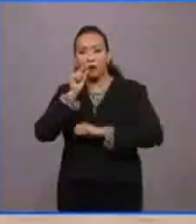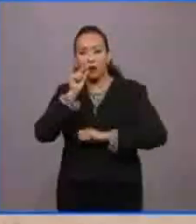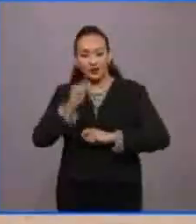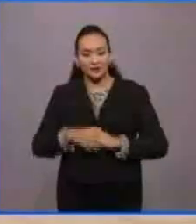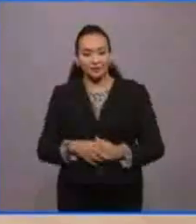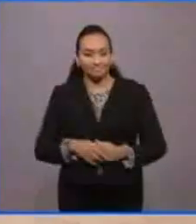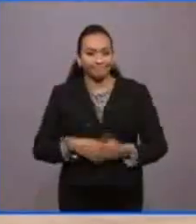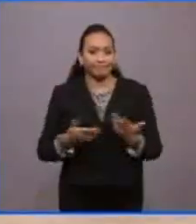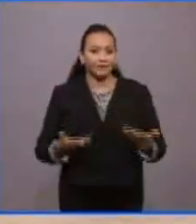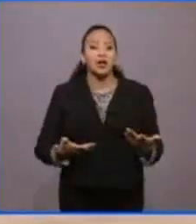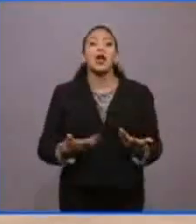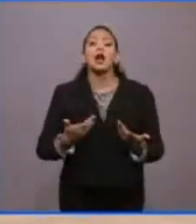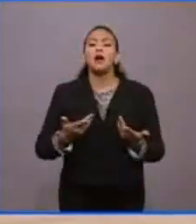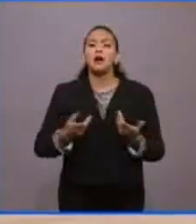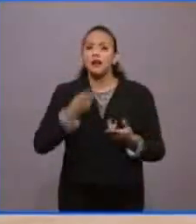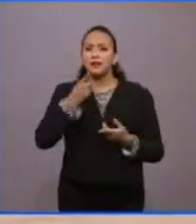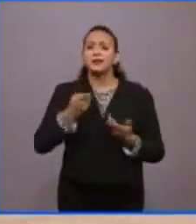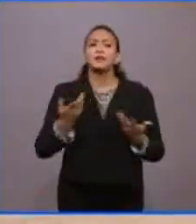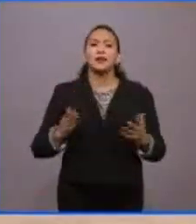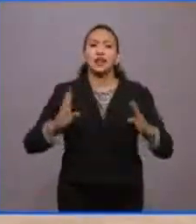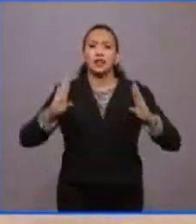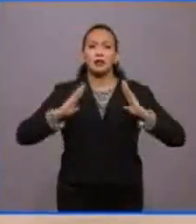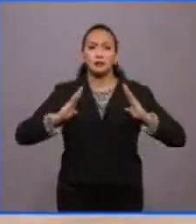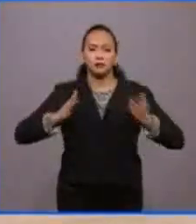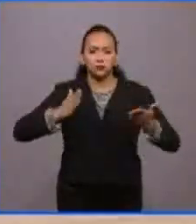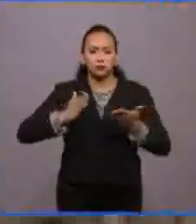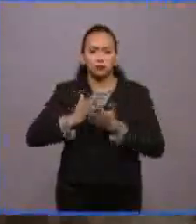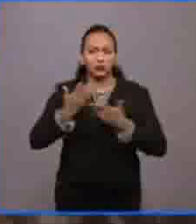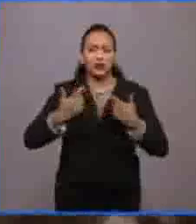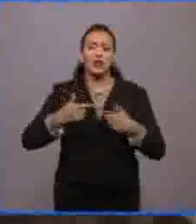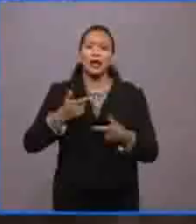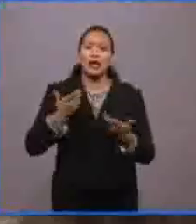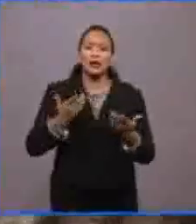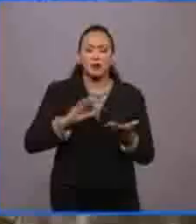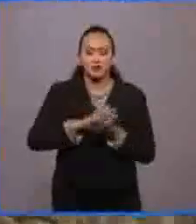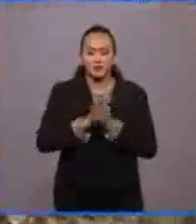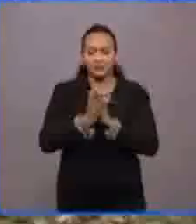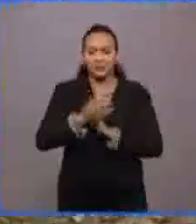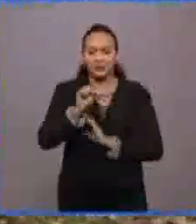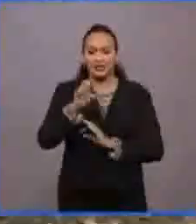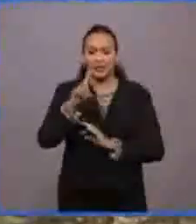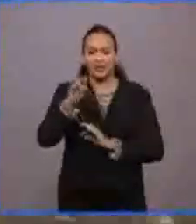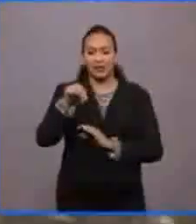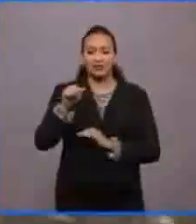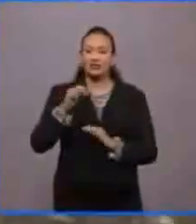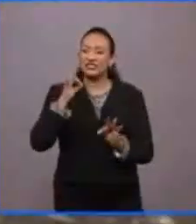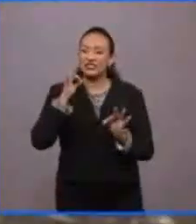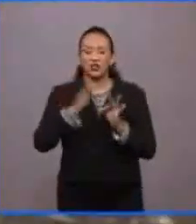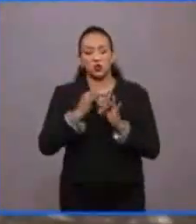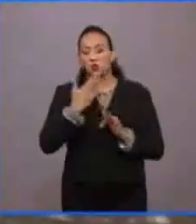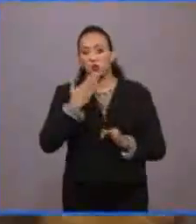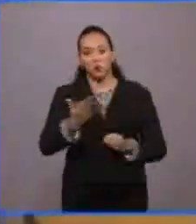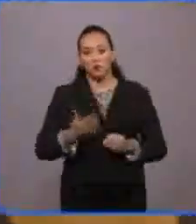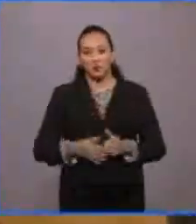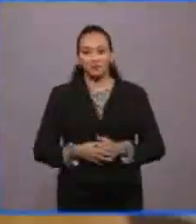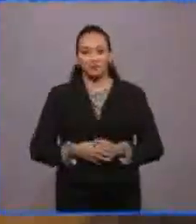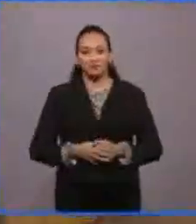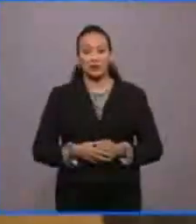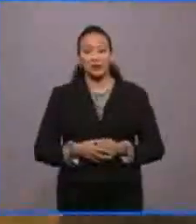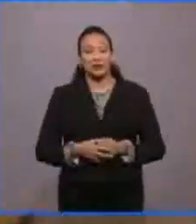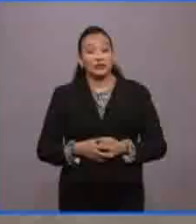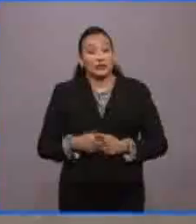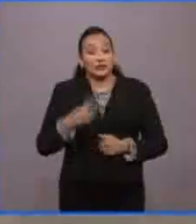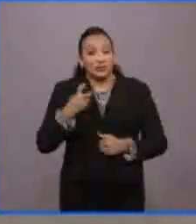civiles, precisando que el paso de la Guardia Nacional a la Sedena implica un incumplimiento a dicha recomendación, lo